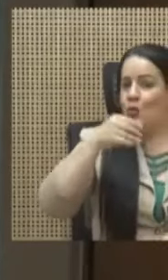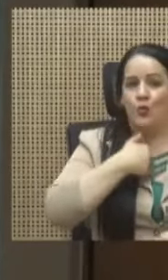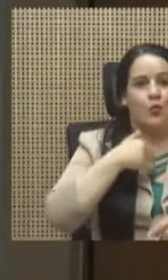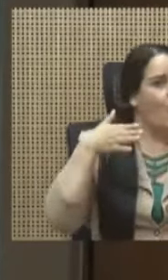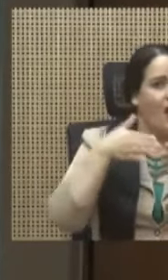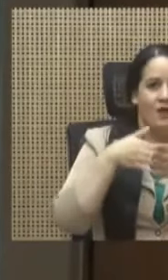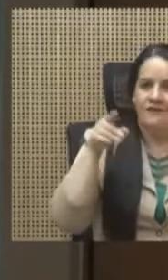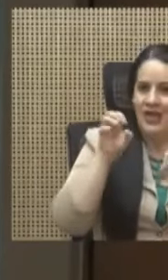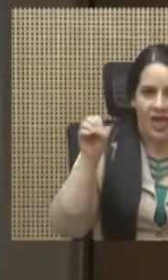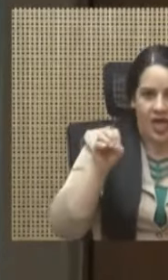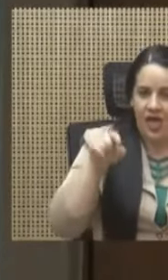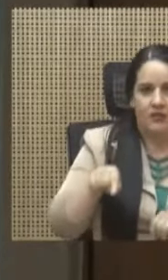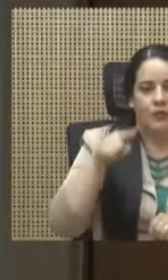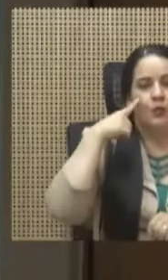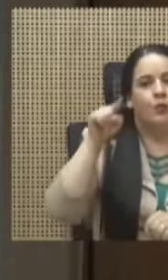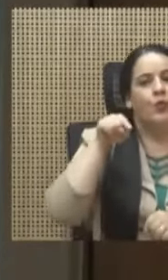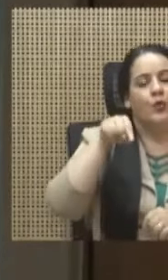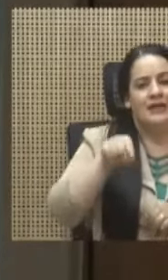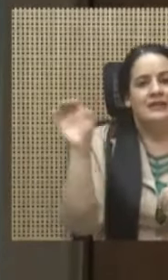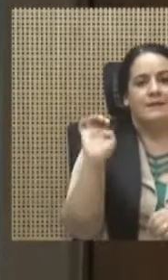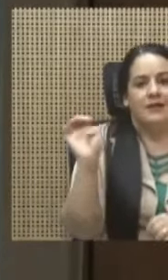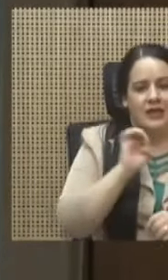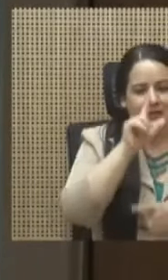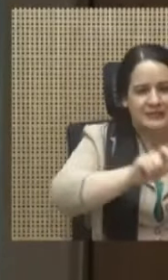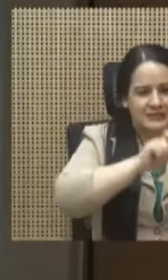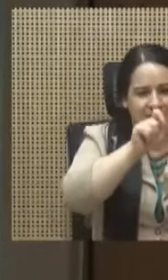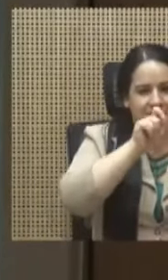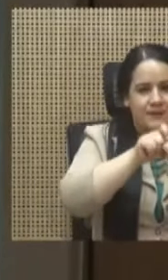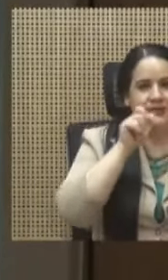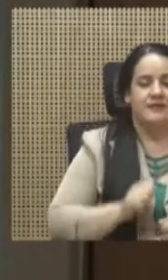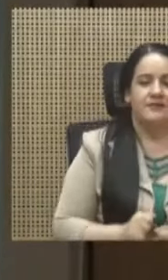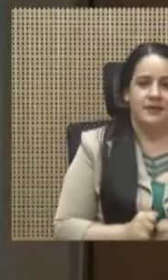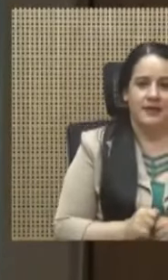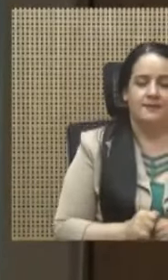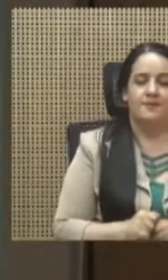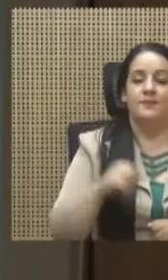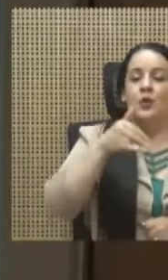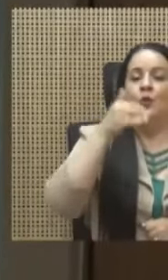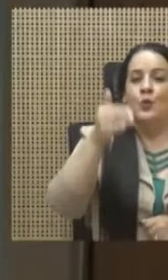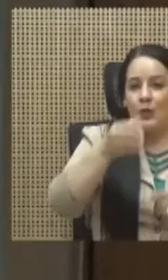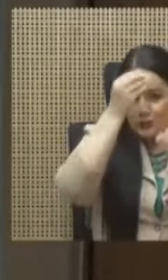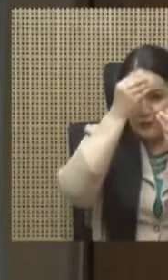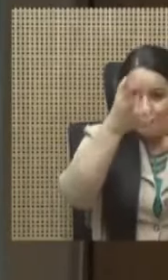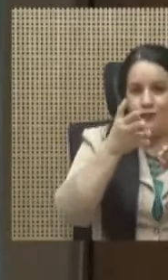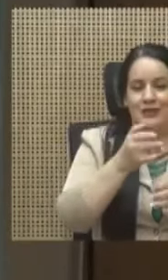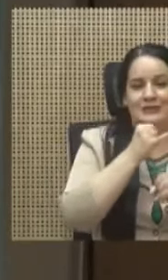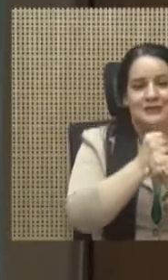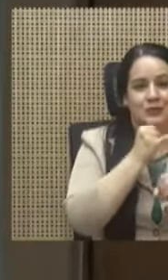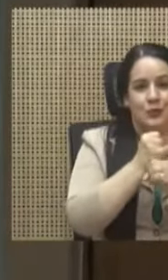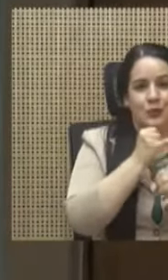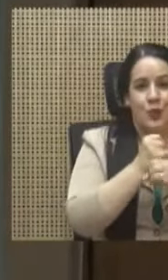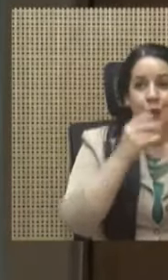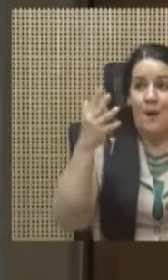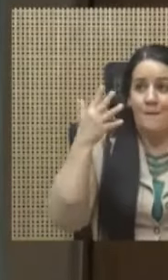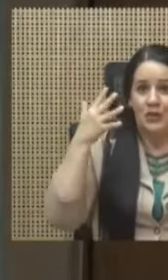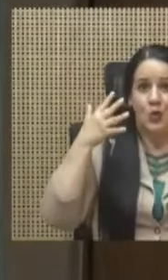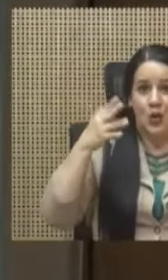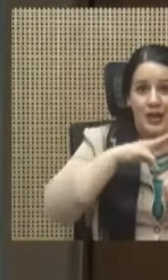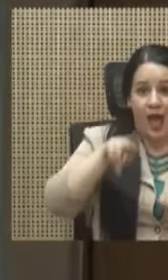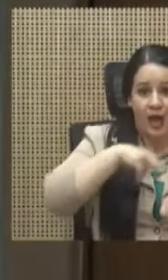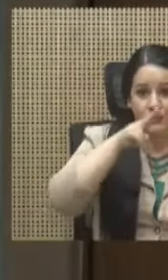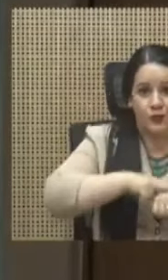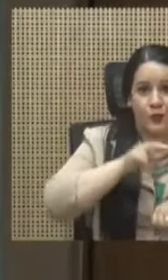afectaciones por esa emergencia específica cuando los informes del instituto Meteorológico Nacional